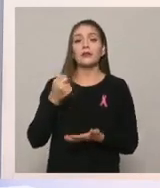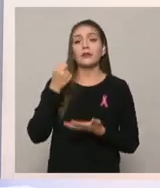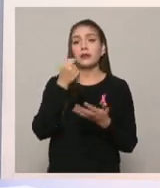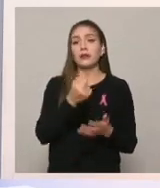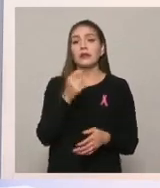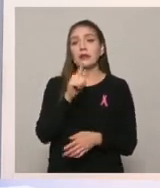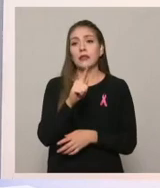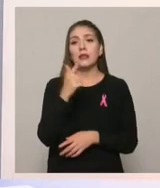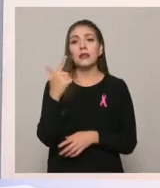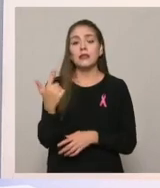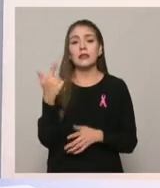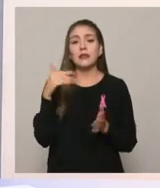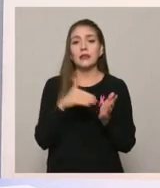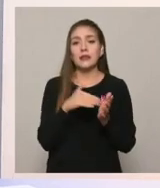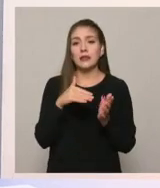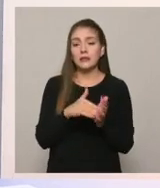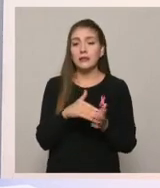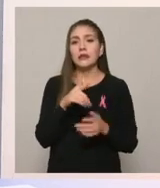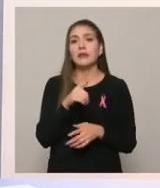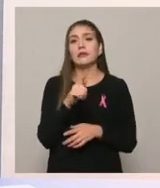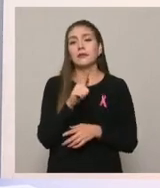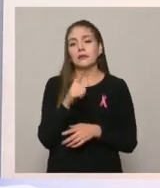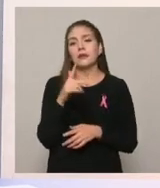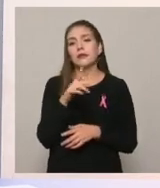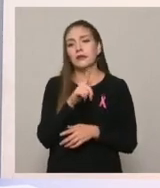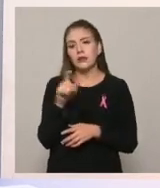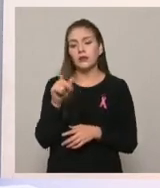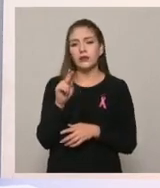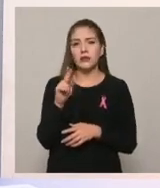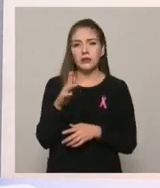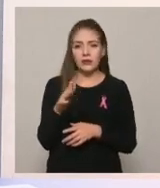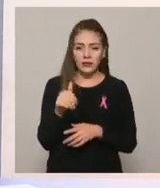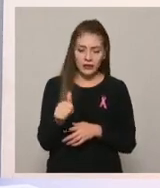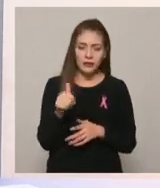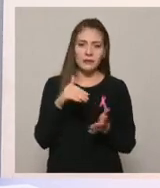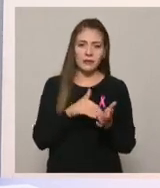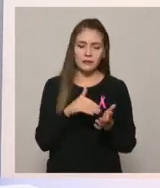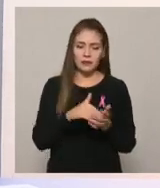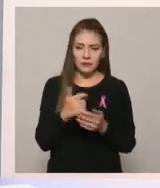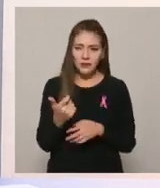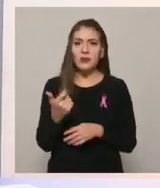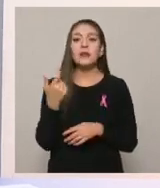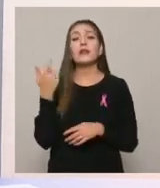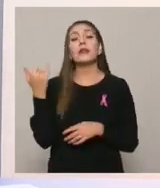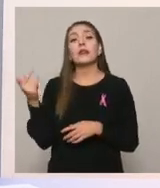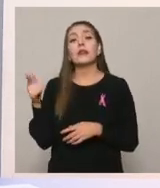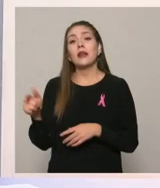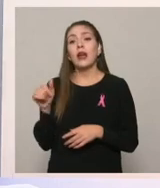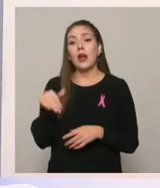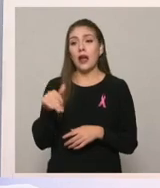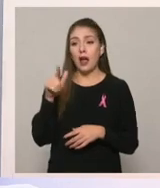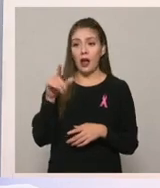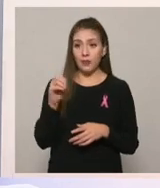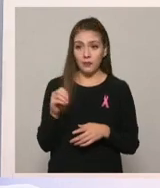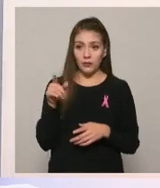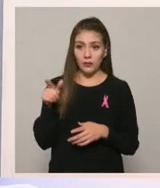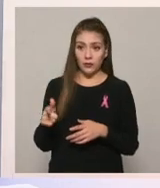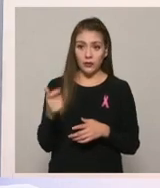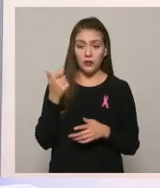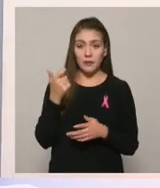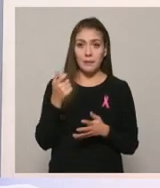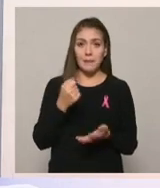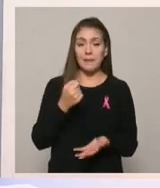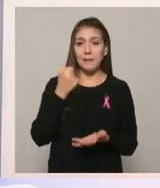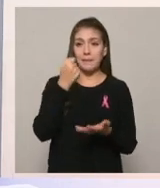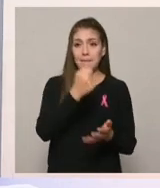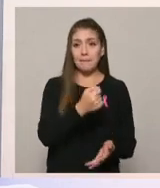76,776 millones de pesos, mientras que el presidente Andrés Manuel López Obrador asignó el mayor presupuesto registrado hasta el momento